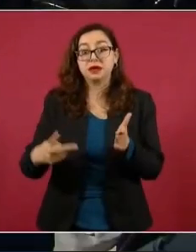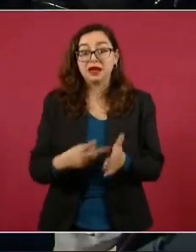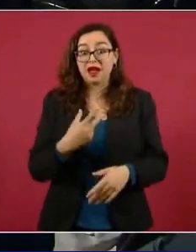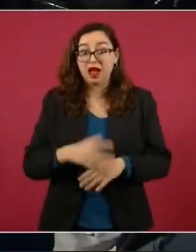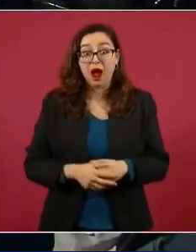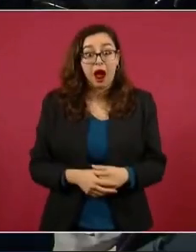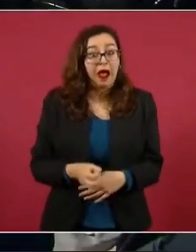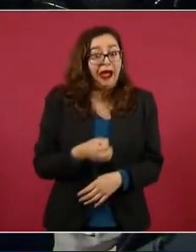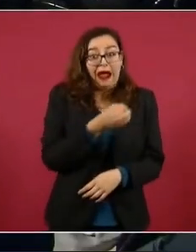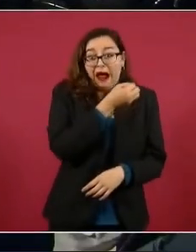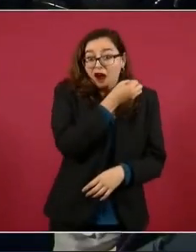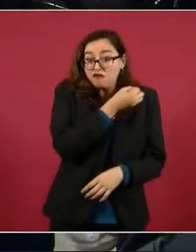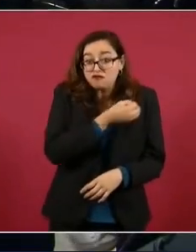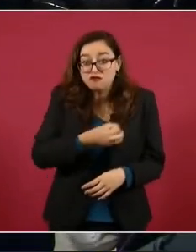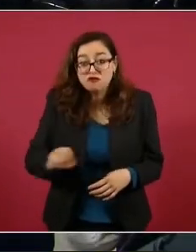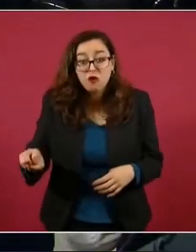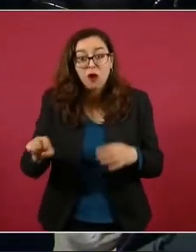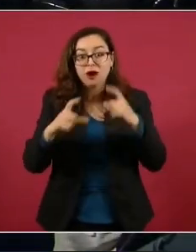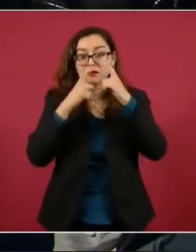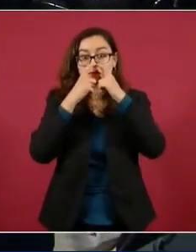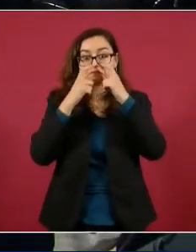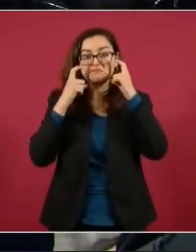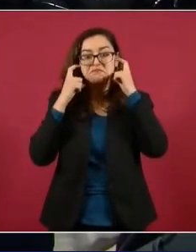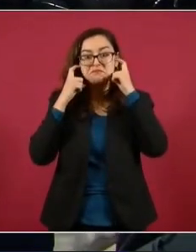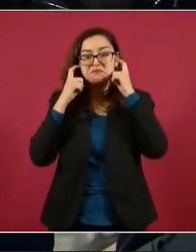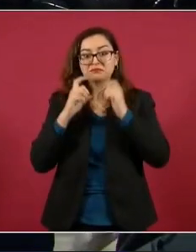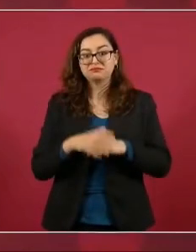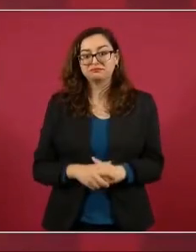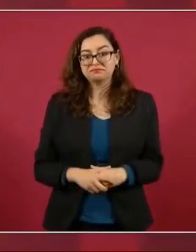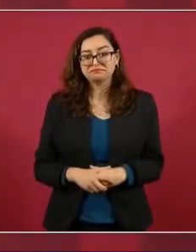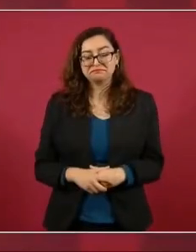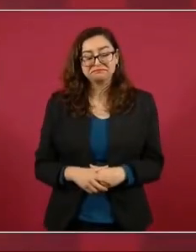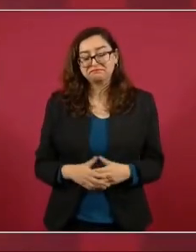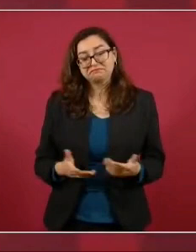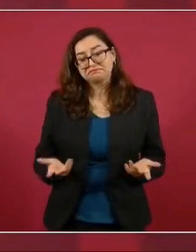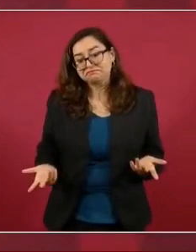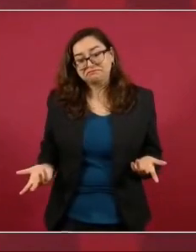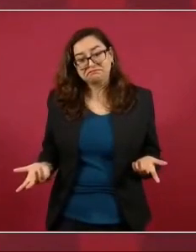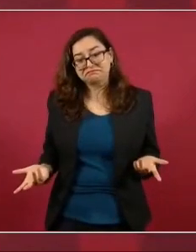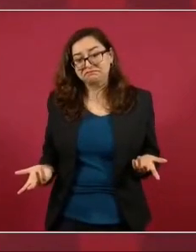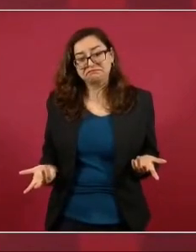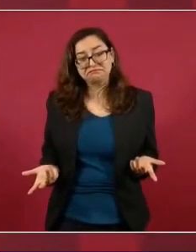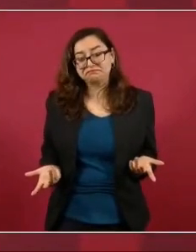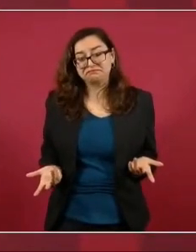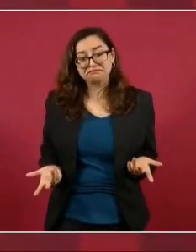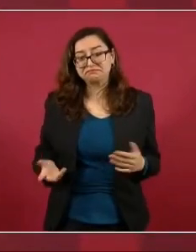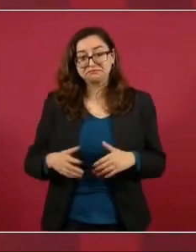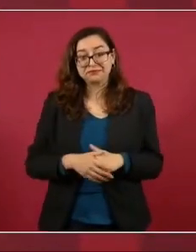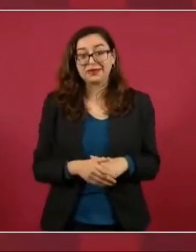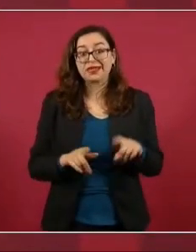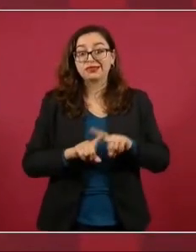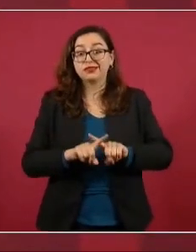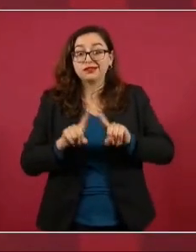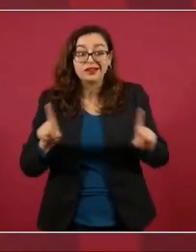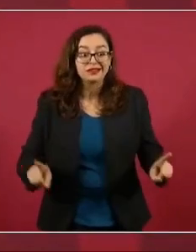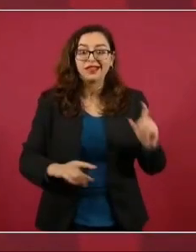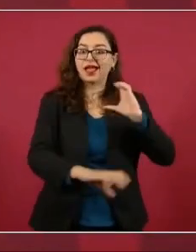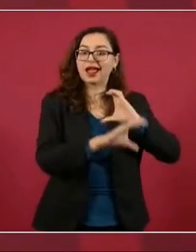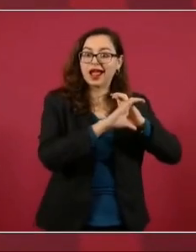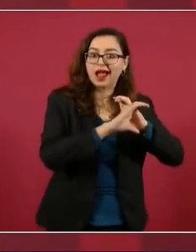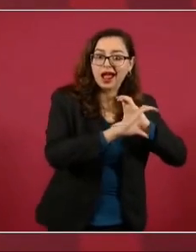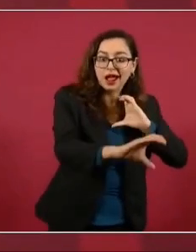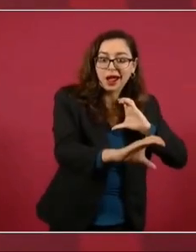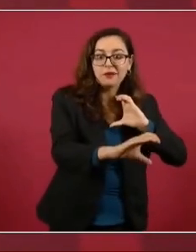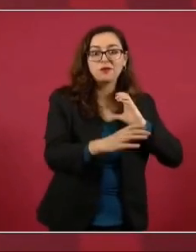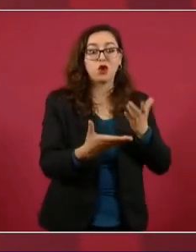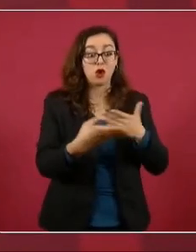imperiosa de tener cubrebocas no es tal, no es como sí lo puede ser en un microbús,